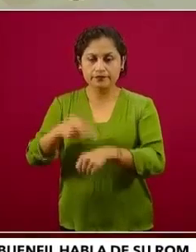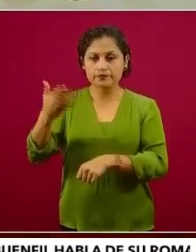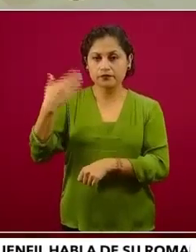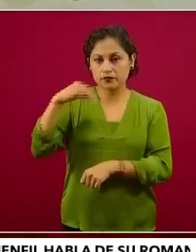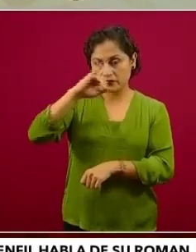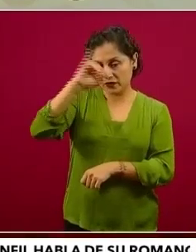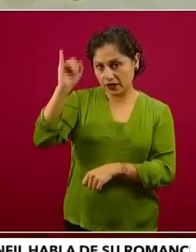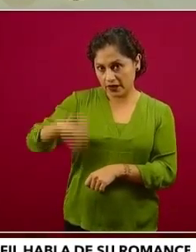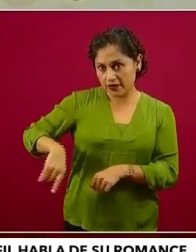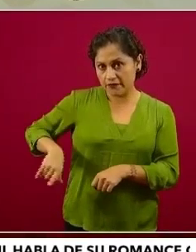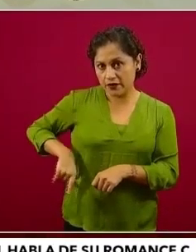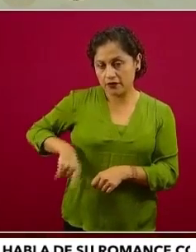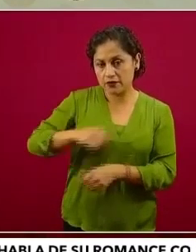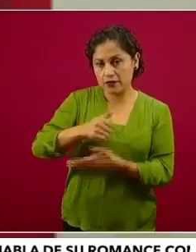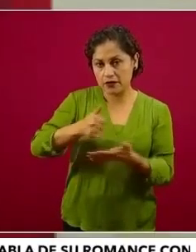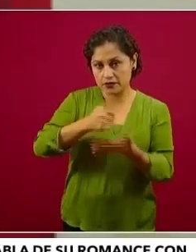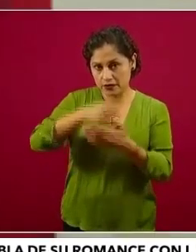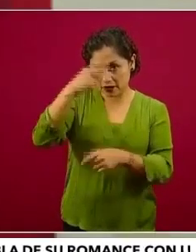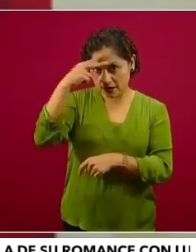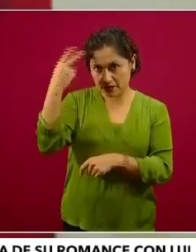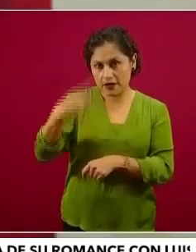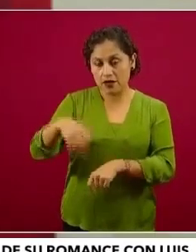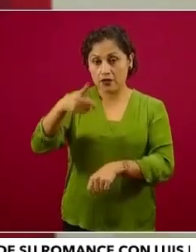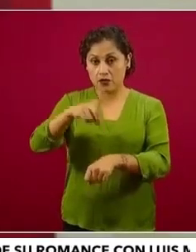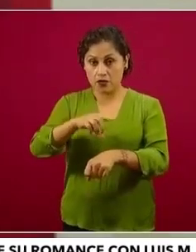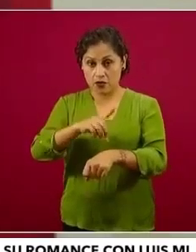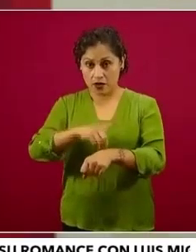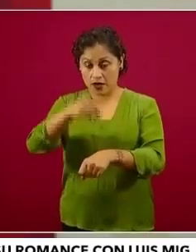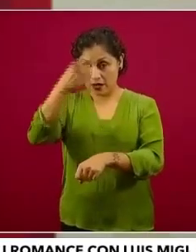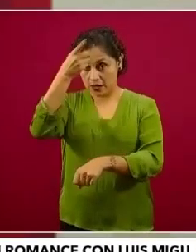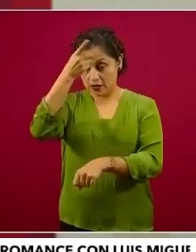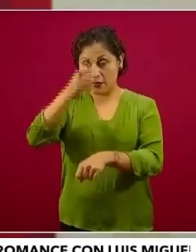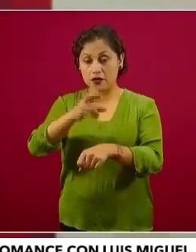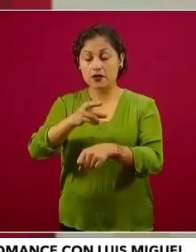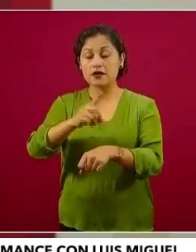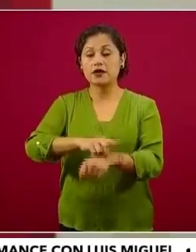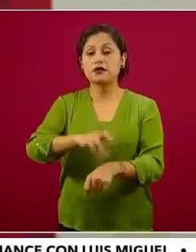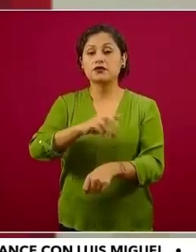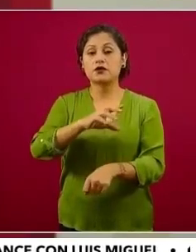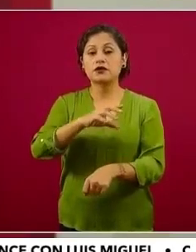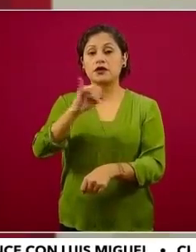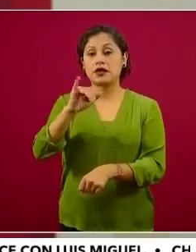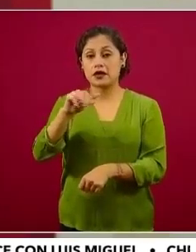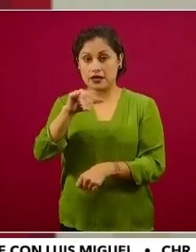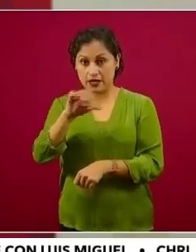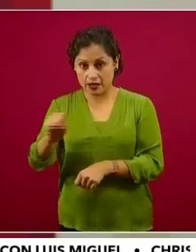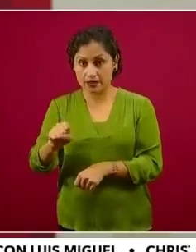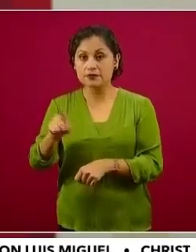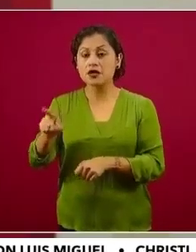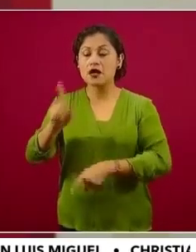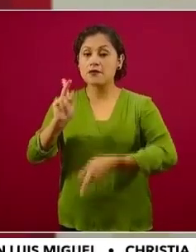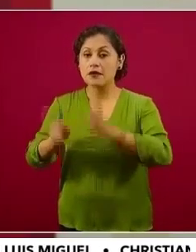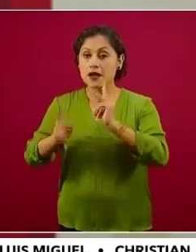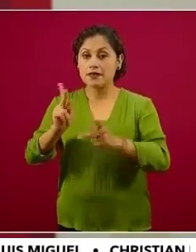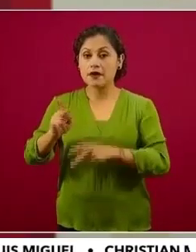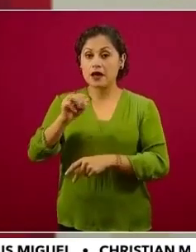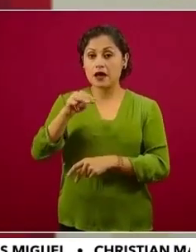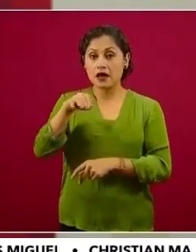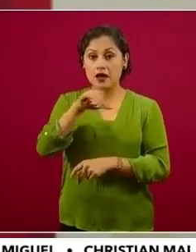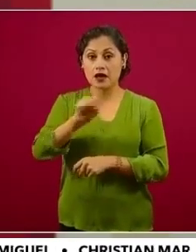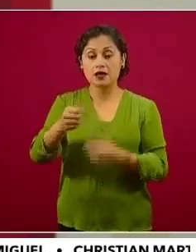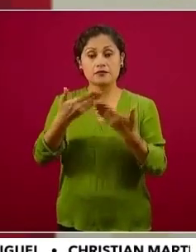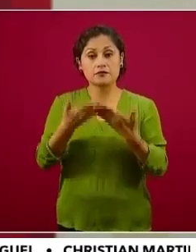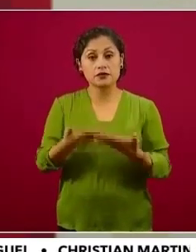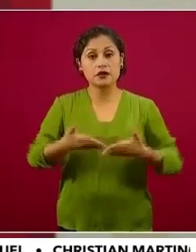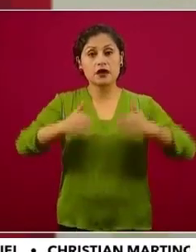Ciudad de México, la doctora Sheinbaum, explicábamos que el IMSS abrió sus puertas para que temporalmente y con base en su